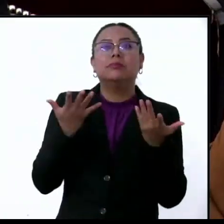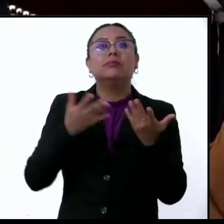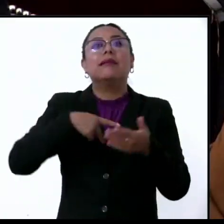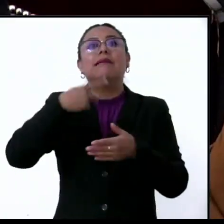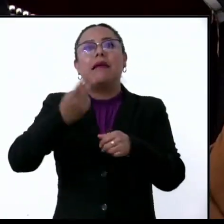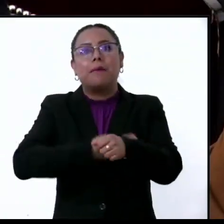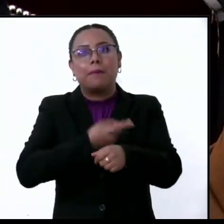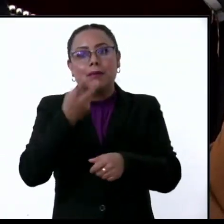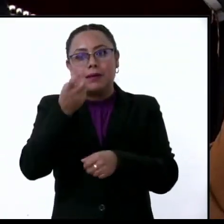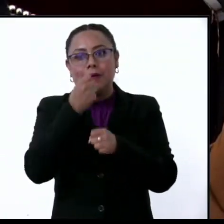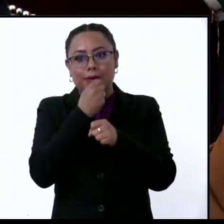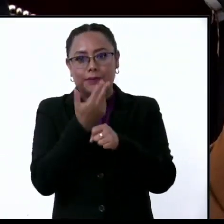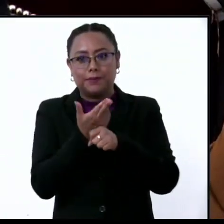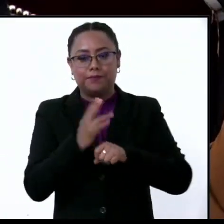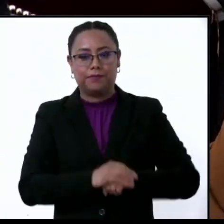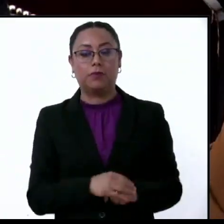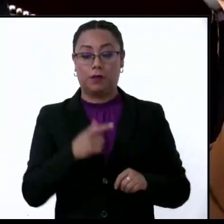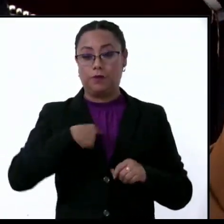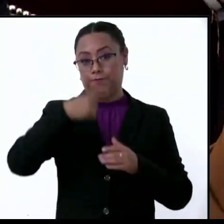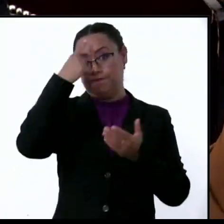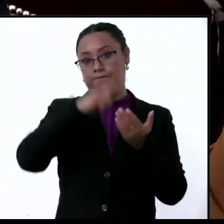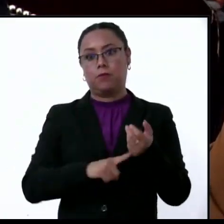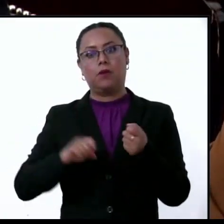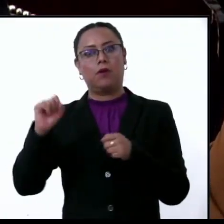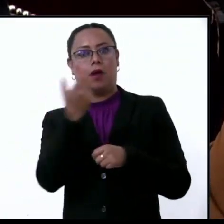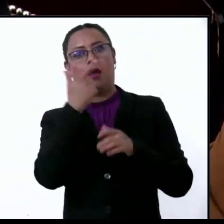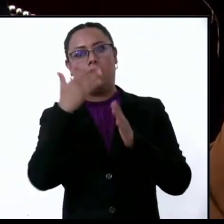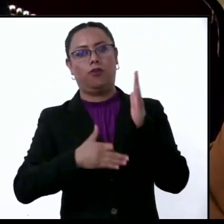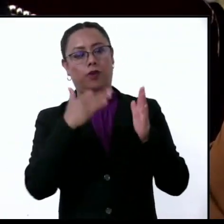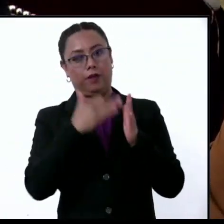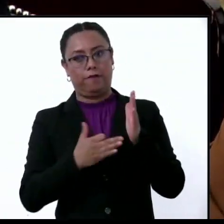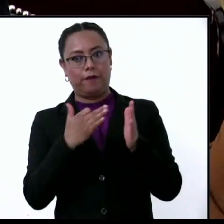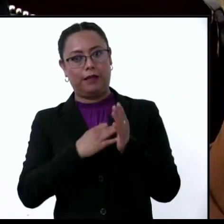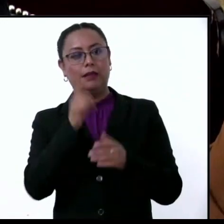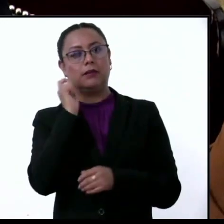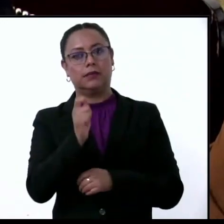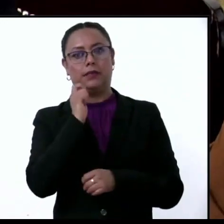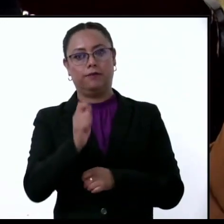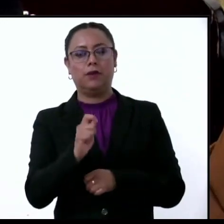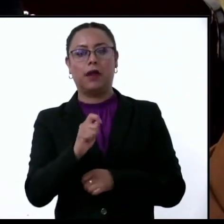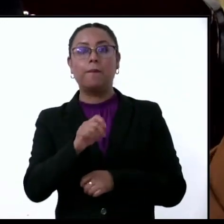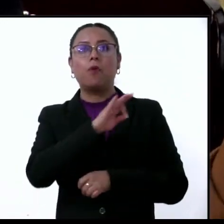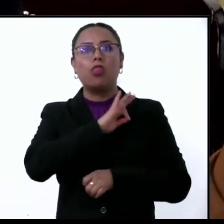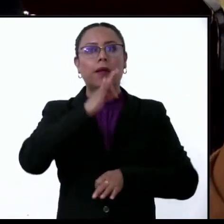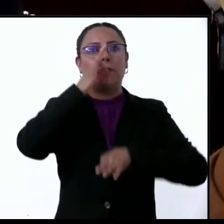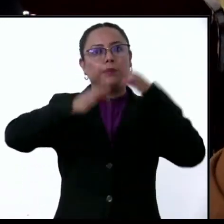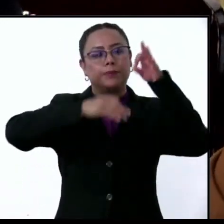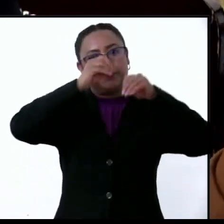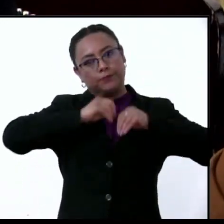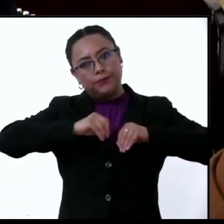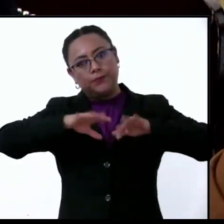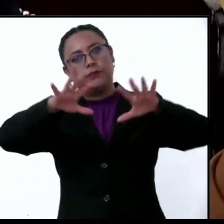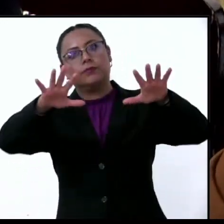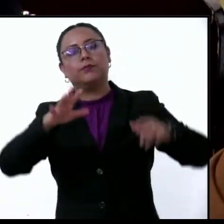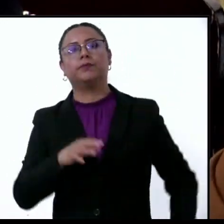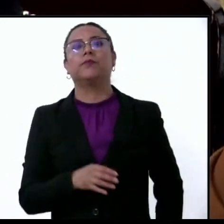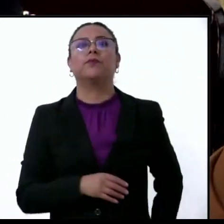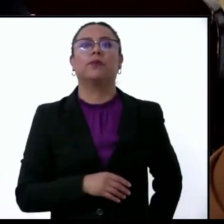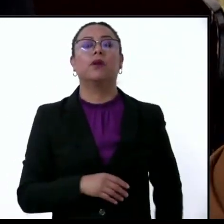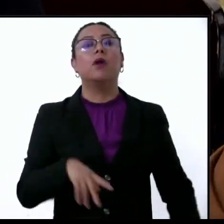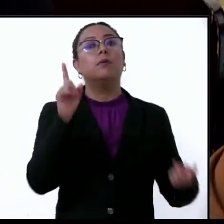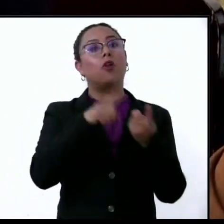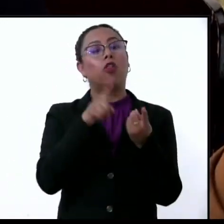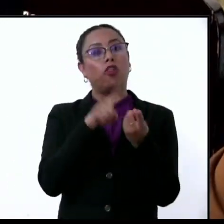falta, que es muy importante, es darle más difusión. Porque, pues, ¿dónde se da la difusión? Solo en las